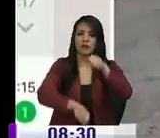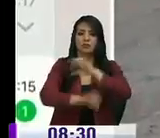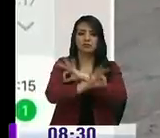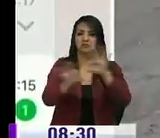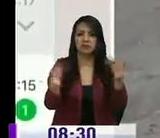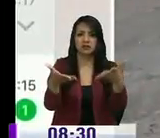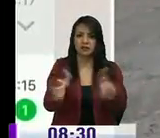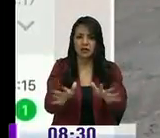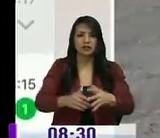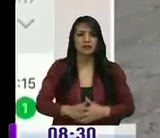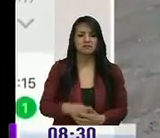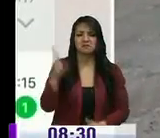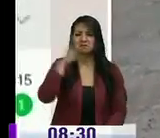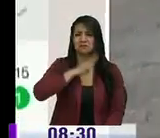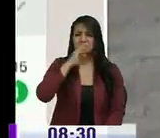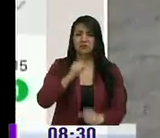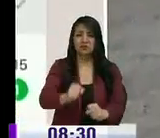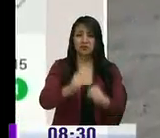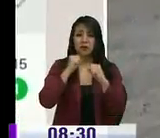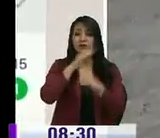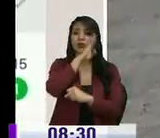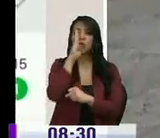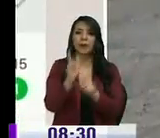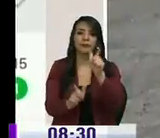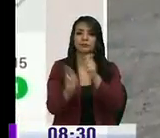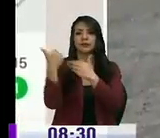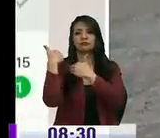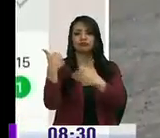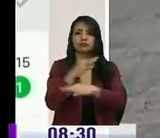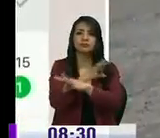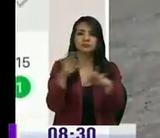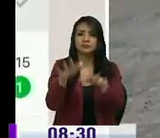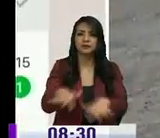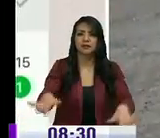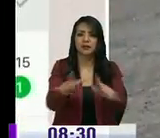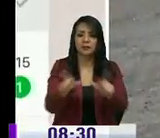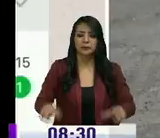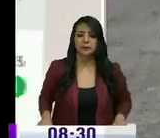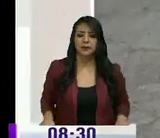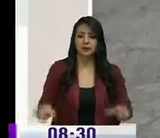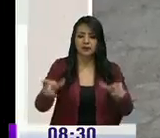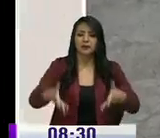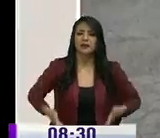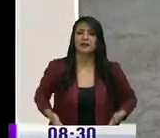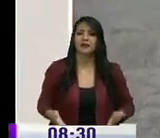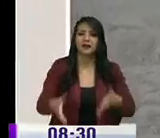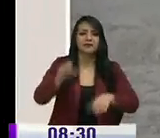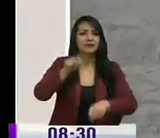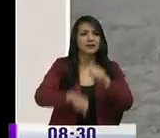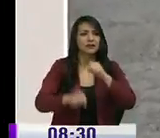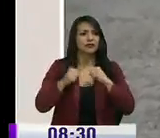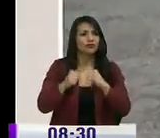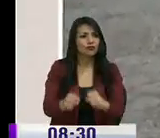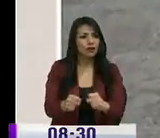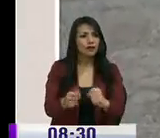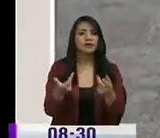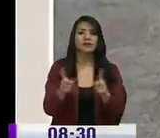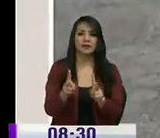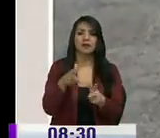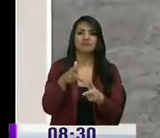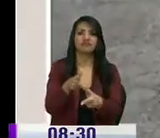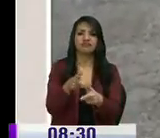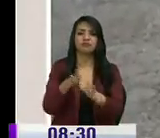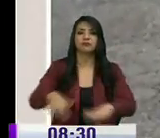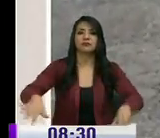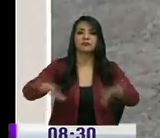limpieza, olores nauseabundos se desprenden y que nunca hay personas encargadas de la limpieza, veredas y calles en situaciones deplorables, existe gran congestión gracias al